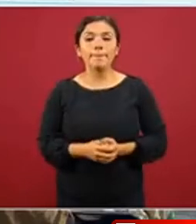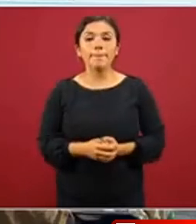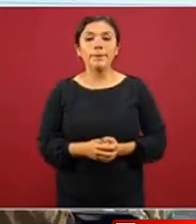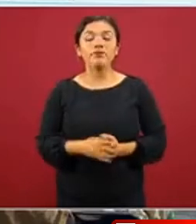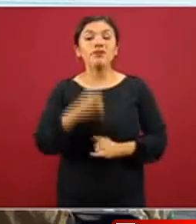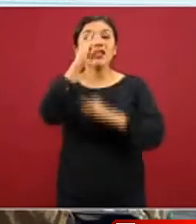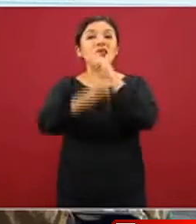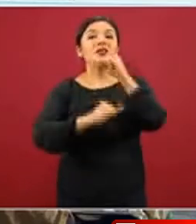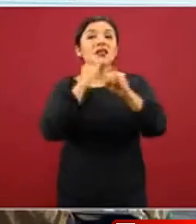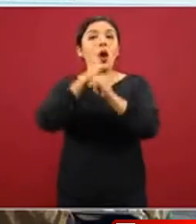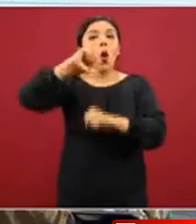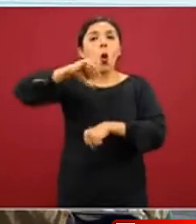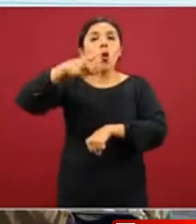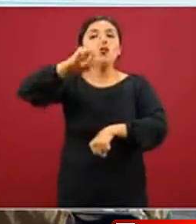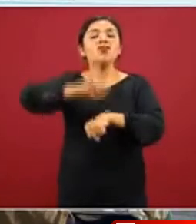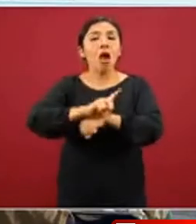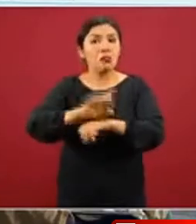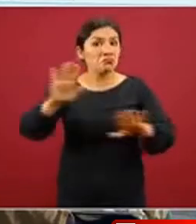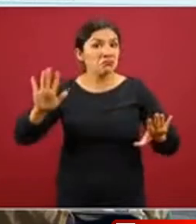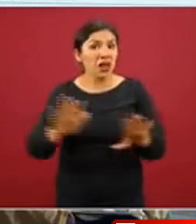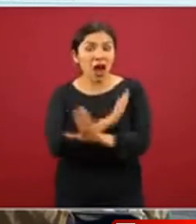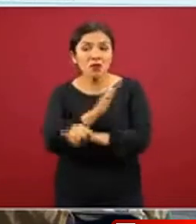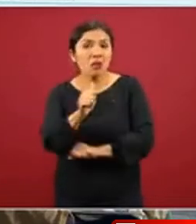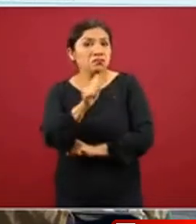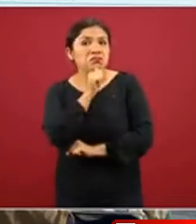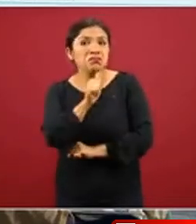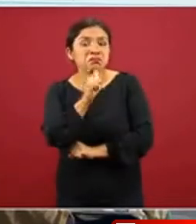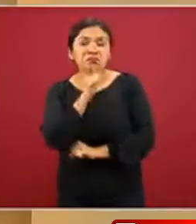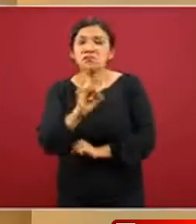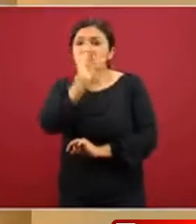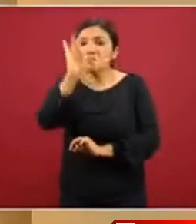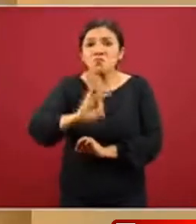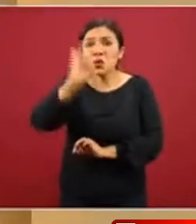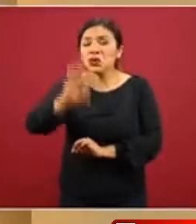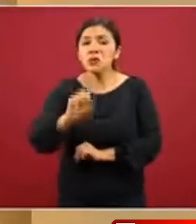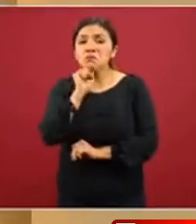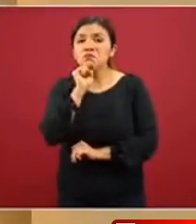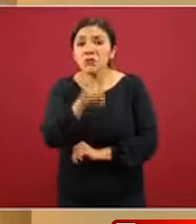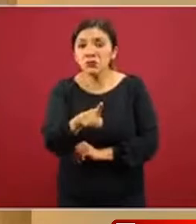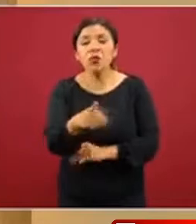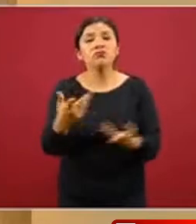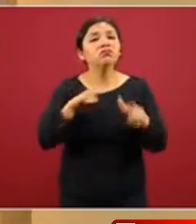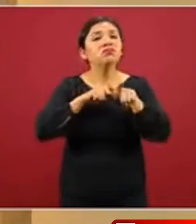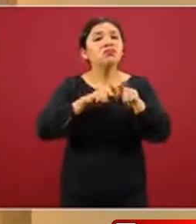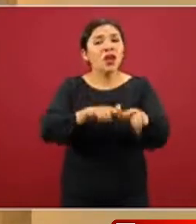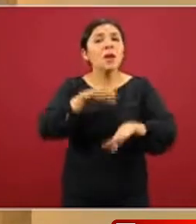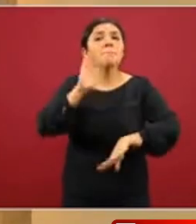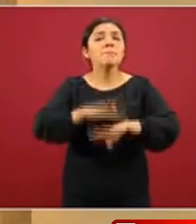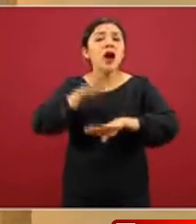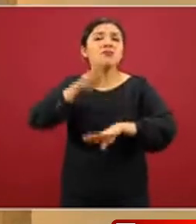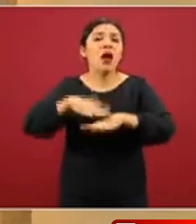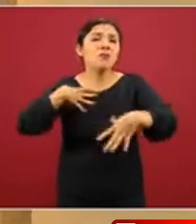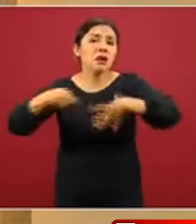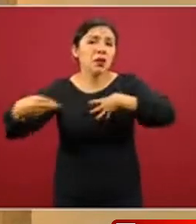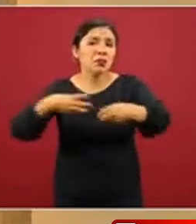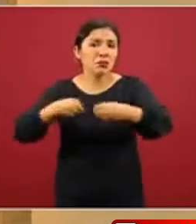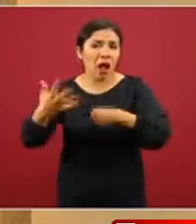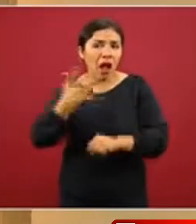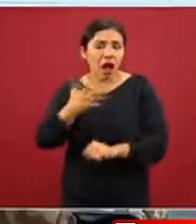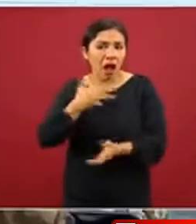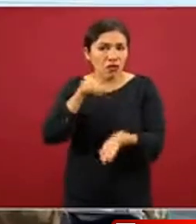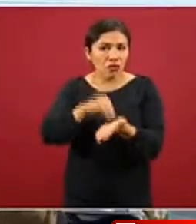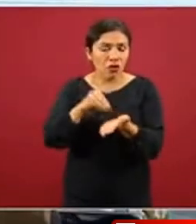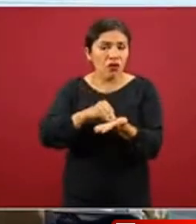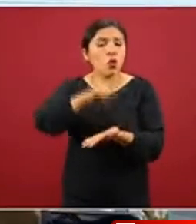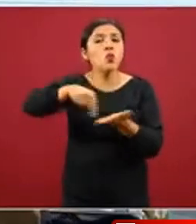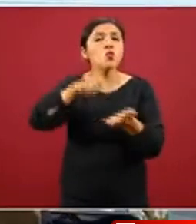panorama internacional. No ha tenido cambios en función al porcentaje, por lo tanto, la pandemia se mantiene activa y